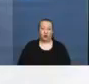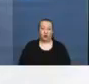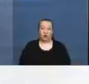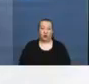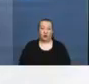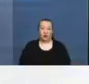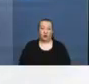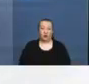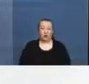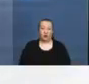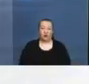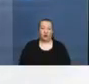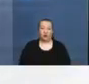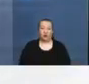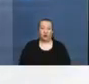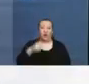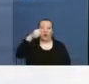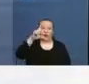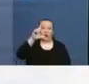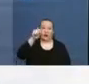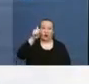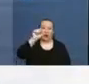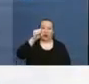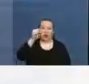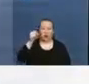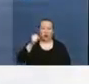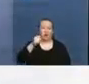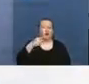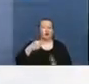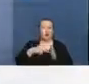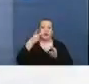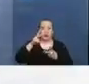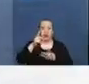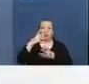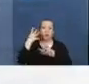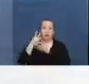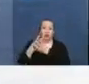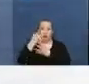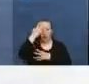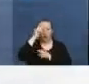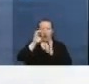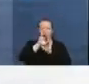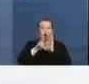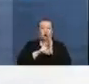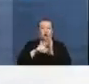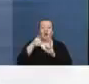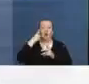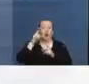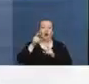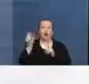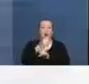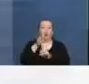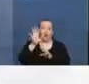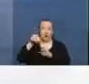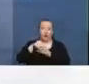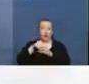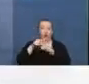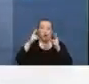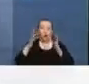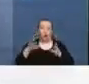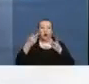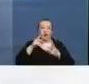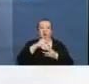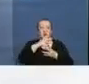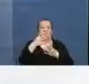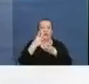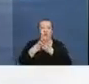e involucraron a so reglas para robarle a la vicepresidencia lo condena no está con código derogado para aumentarle la pena que tenga que dejar la vicepresidencia